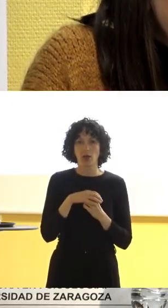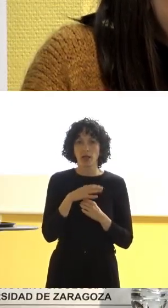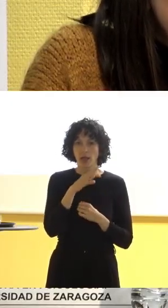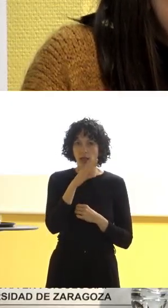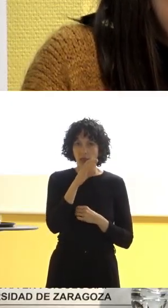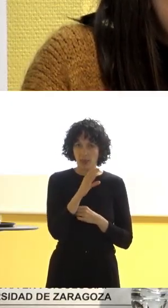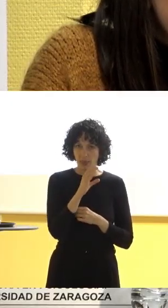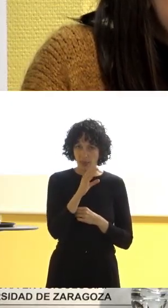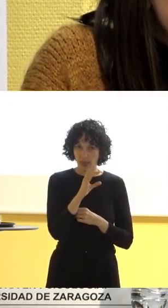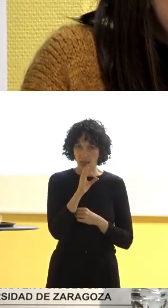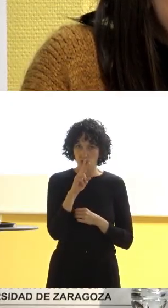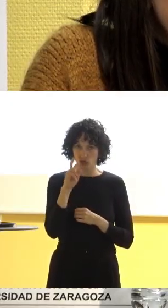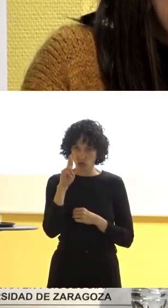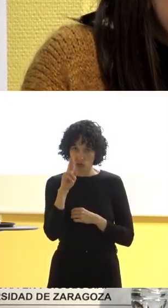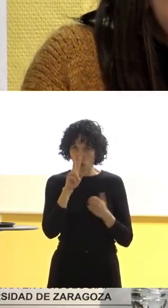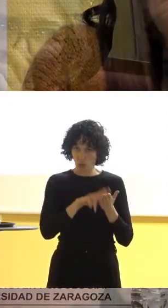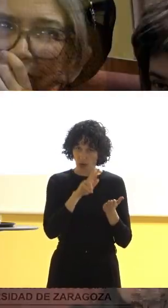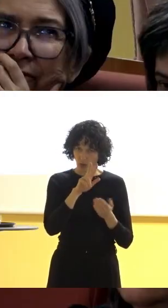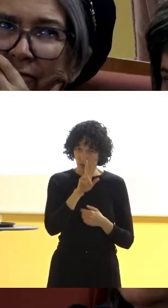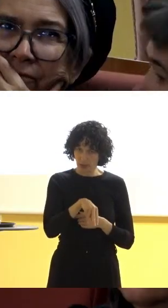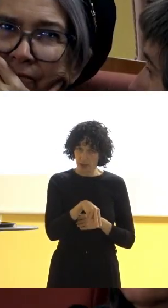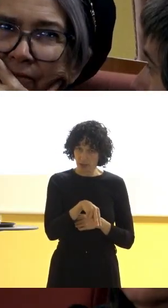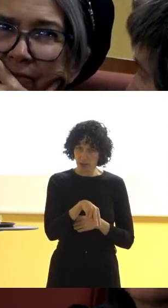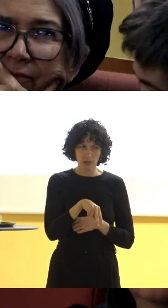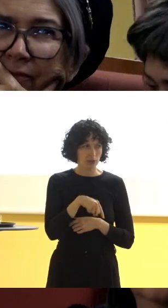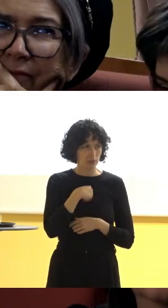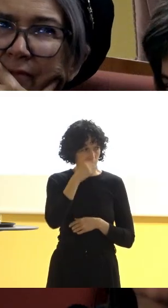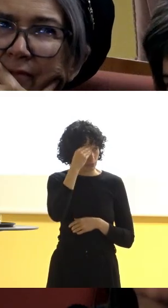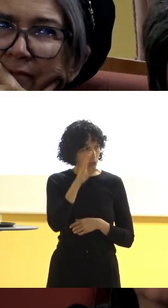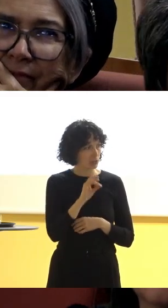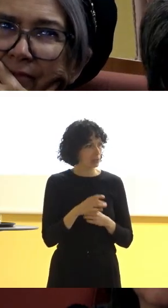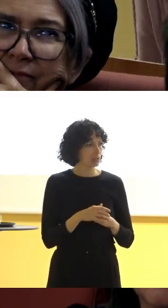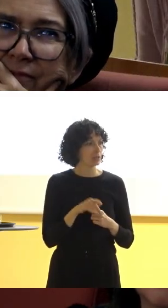sea, ¿está homologado como CESUR? Yo pienso que sí.